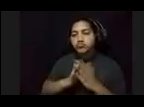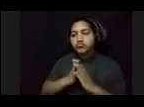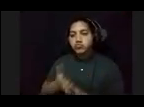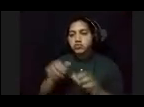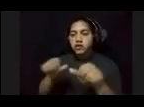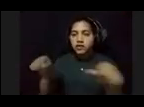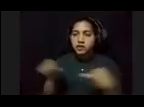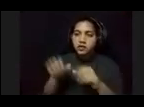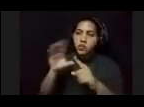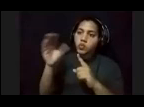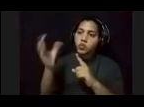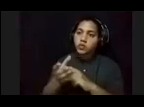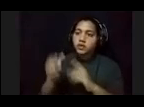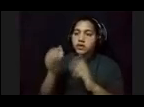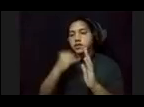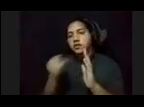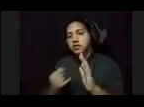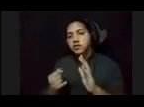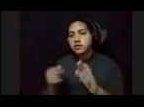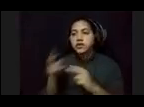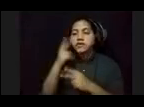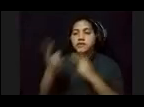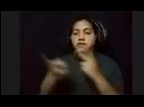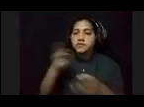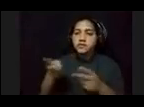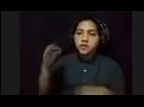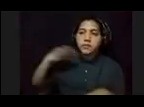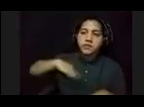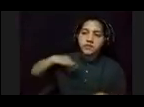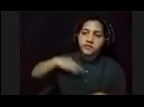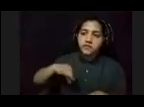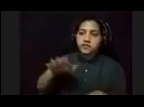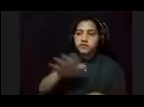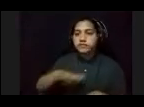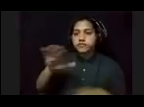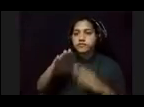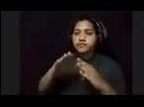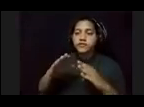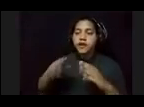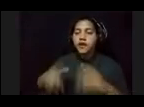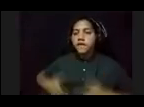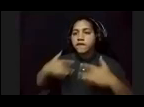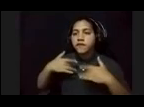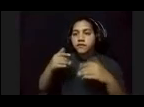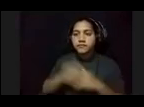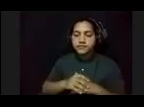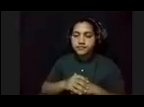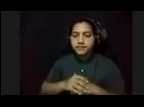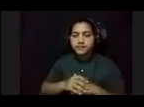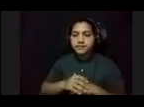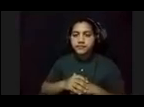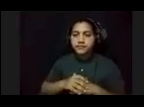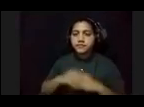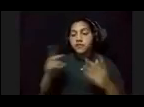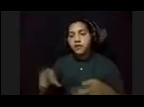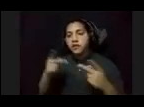cultural, artístico y turístico en beneficio de los residentes. Esta fue la misma propuesta que